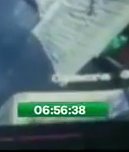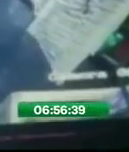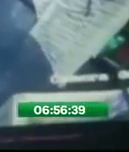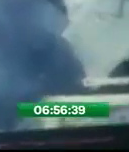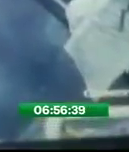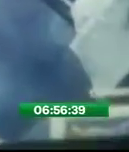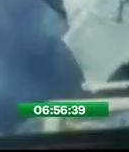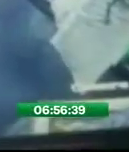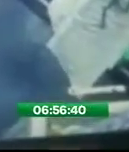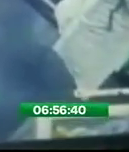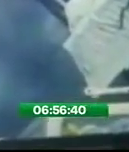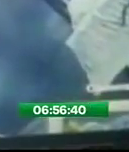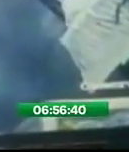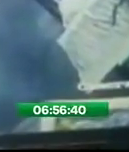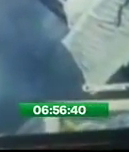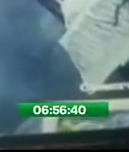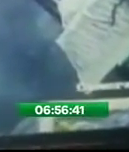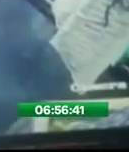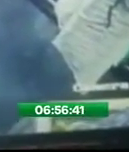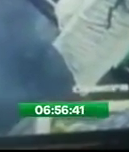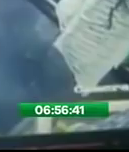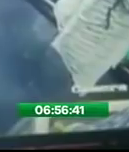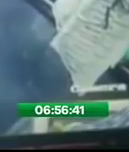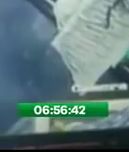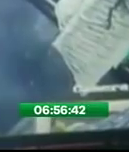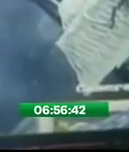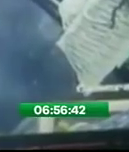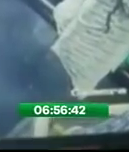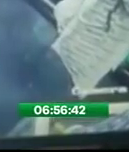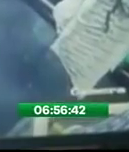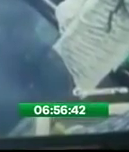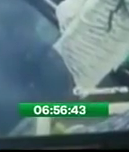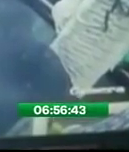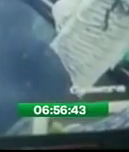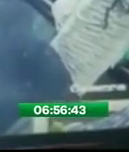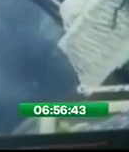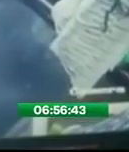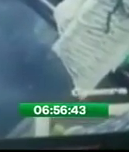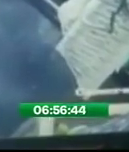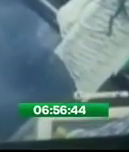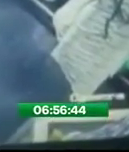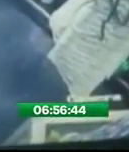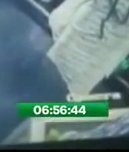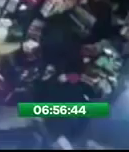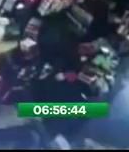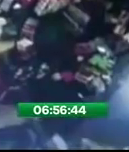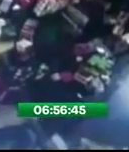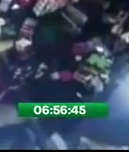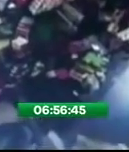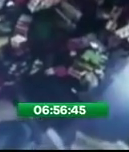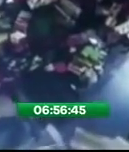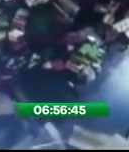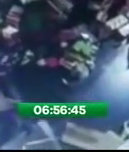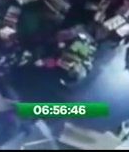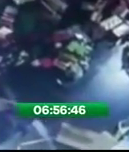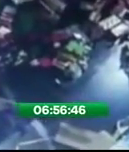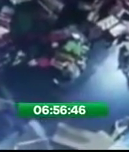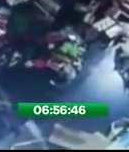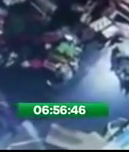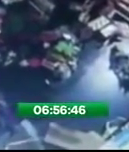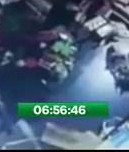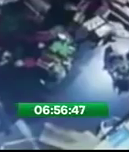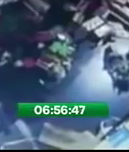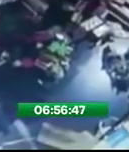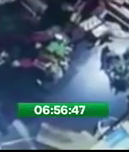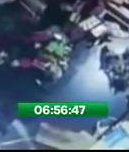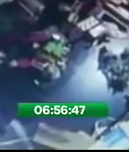día, claro, yo creo que se ha metido, el hombre vio la posibilidad, la oportunidad de meterse y se metió ya cuando estaba cerrado, creo. Mira,